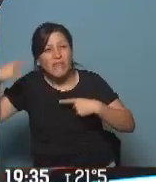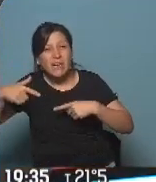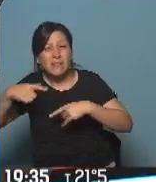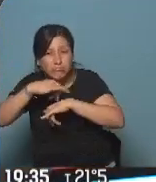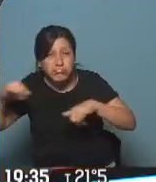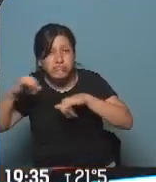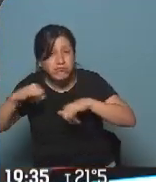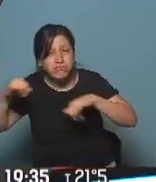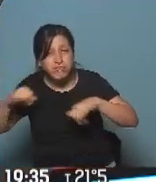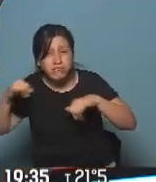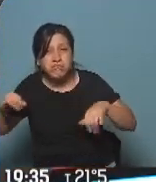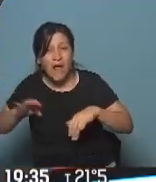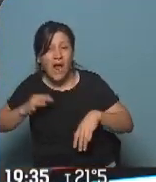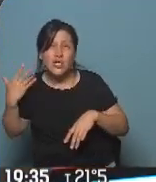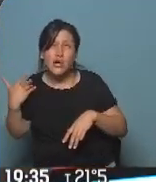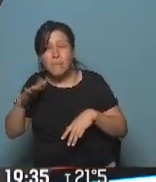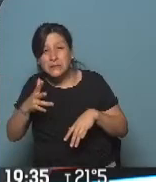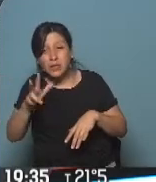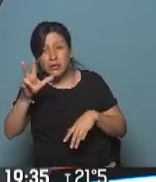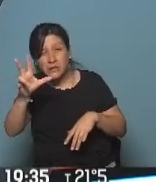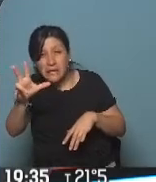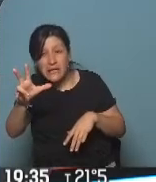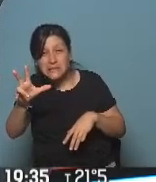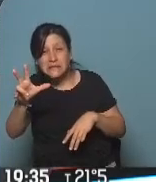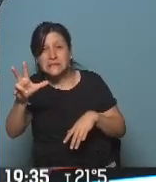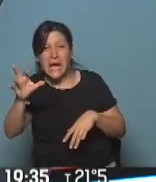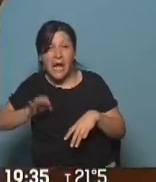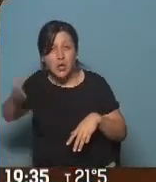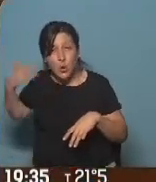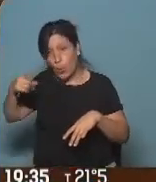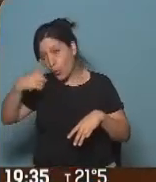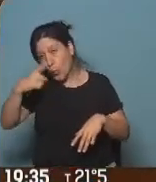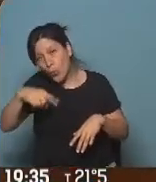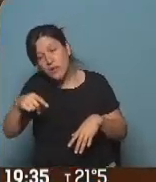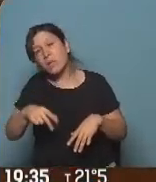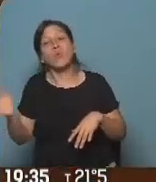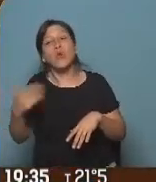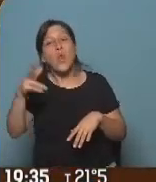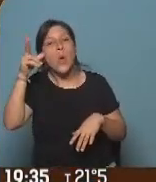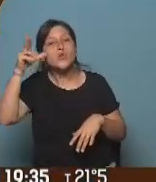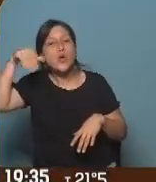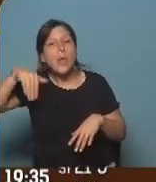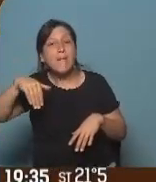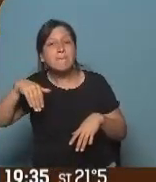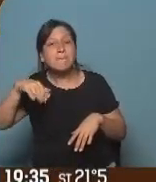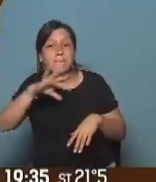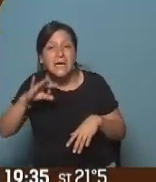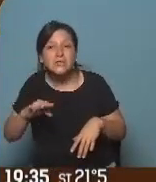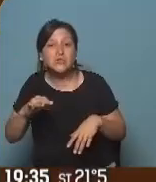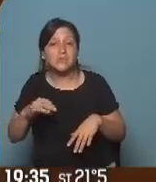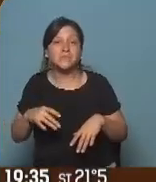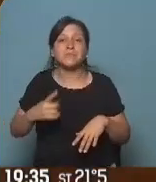por lo menos de los últimos 38 de marzo donde se habla de generar las denuncias si son víctimas de violencia